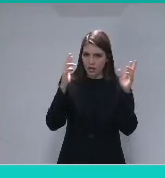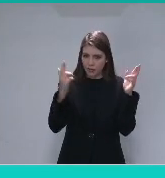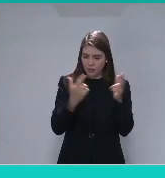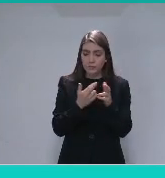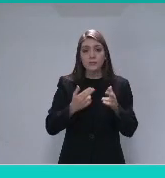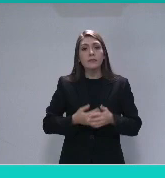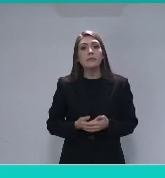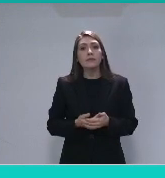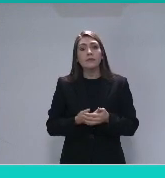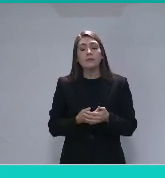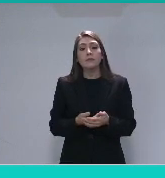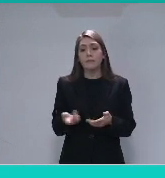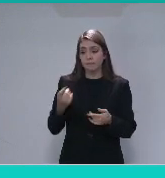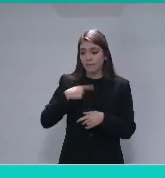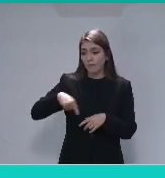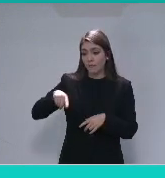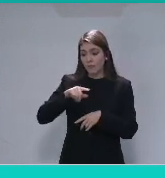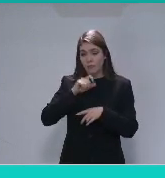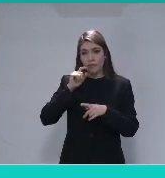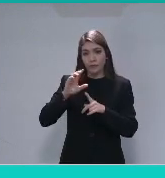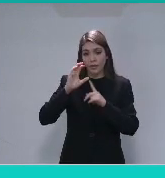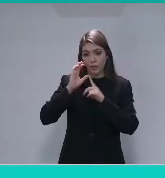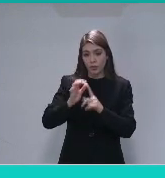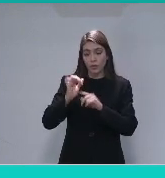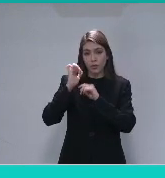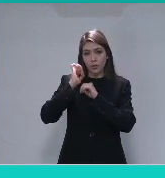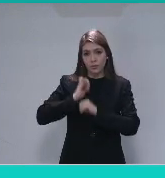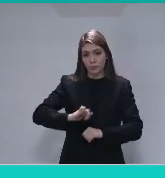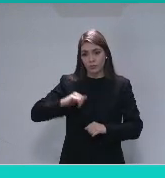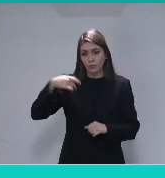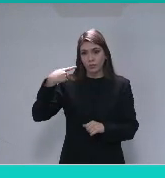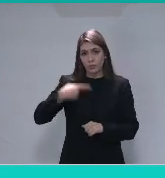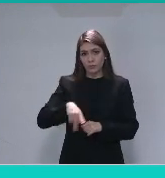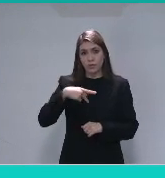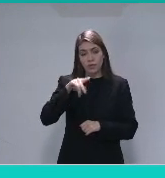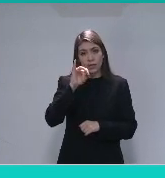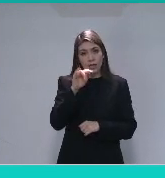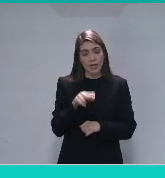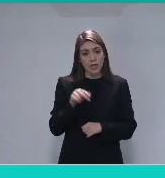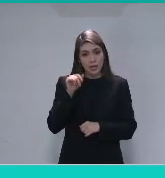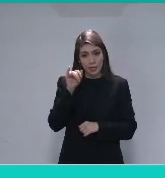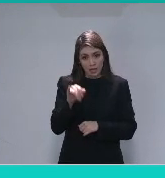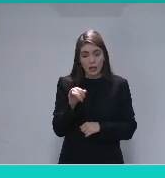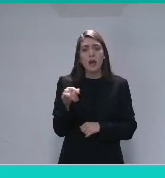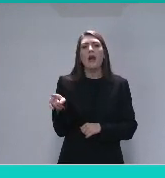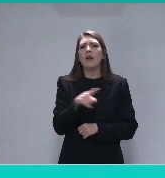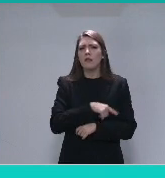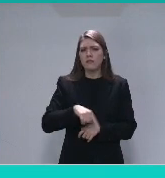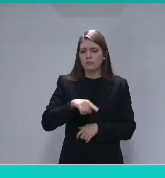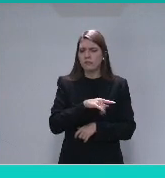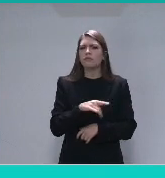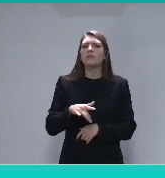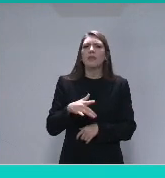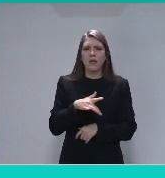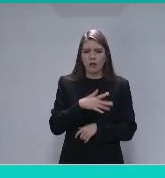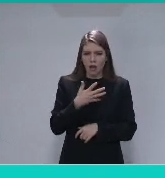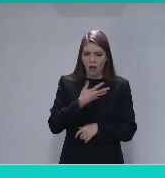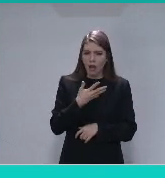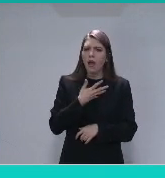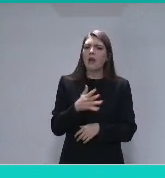y quienes integramos el órgano máximo de dirección del inaip estamos comprometidos con la